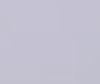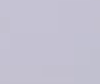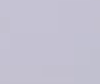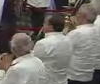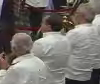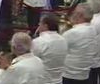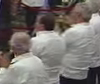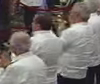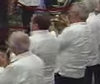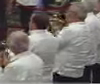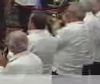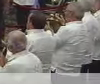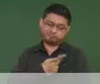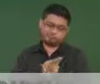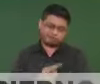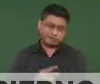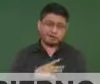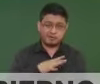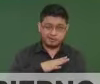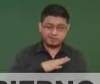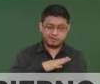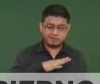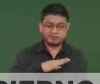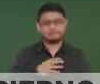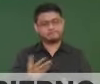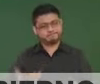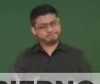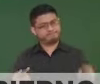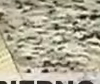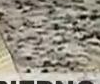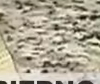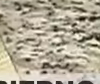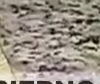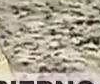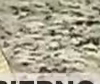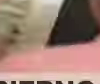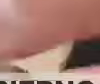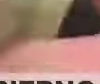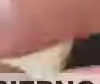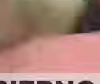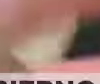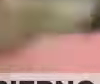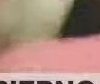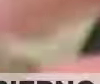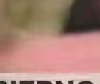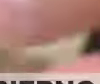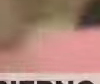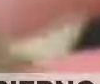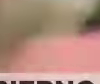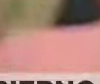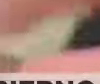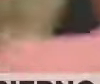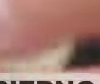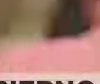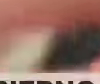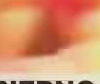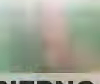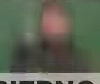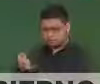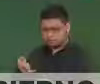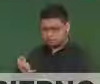Desde el Centro de Convenciones de Campeche, el presidente destacó que en su gobierno el salario mínimo aumentó 88% en términos